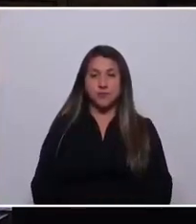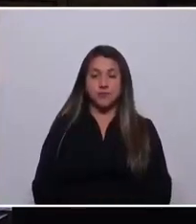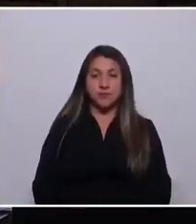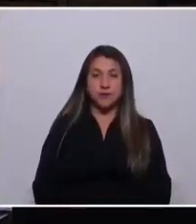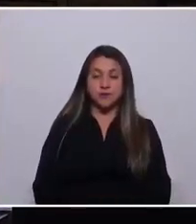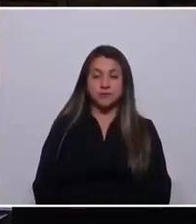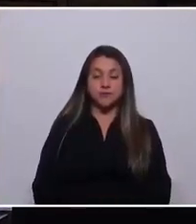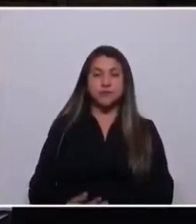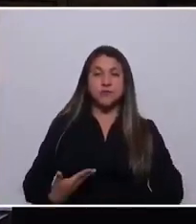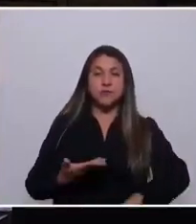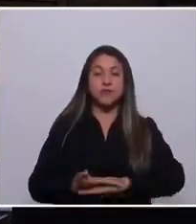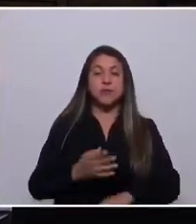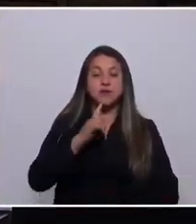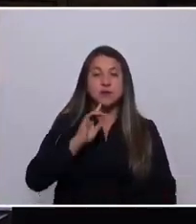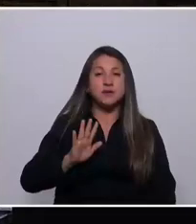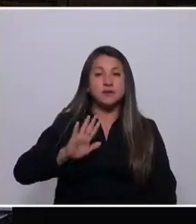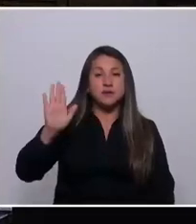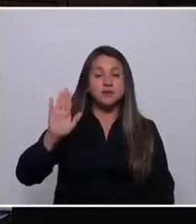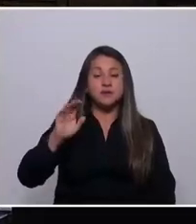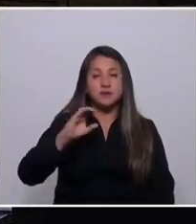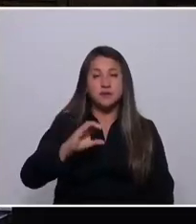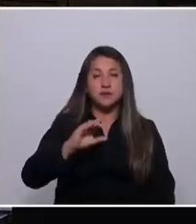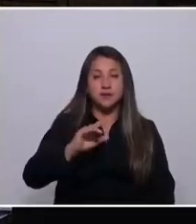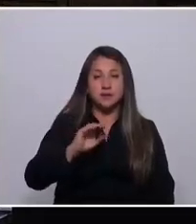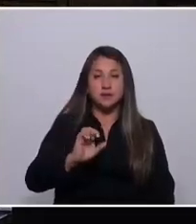Ha pedido la palabra el señor Eduardo Cretón.